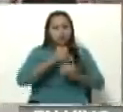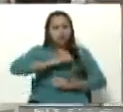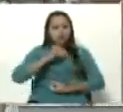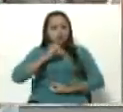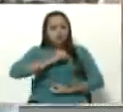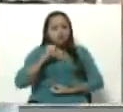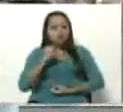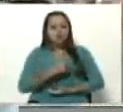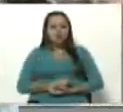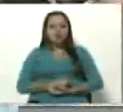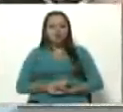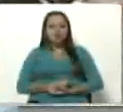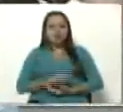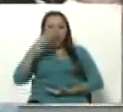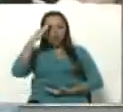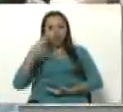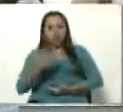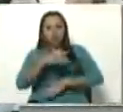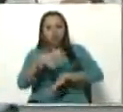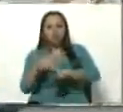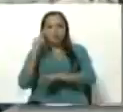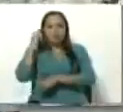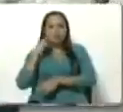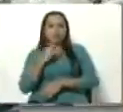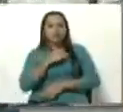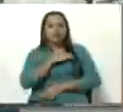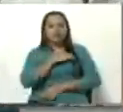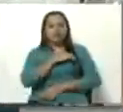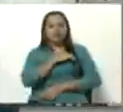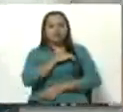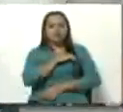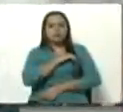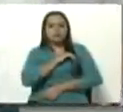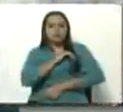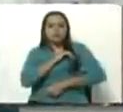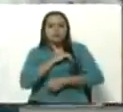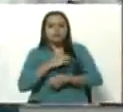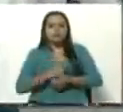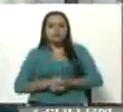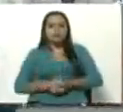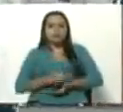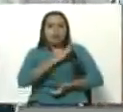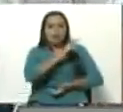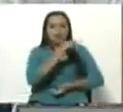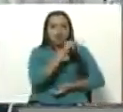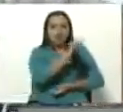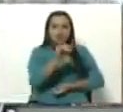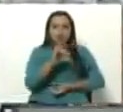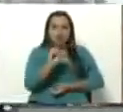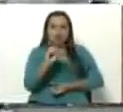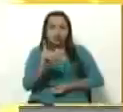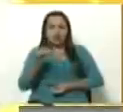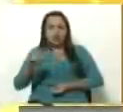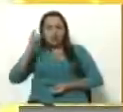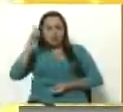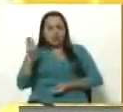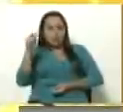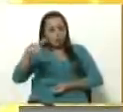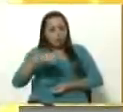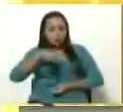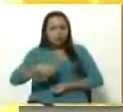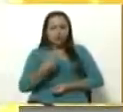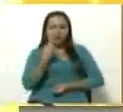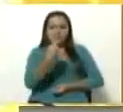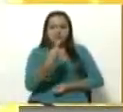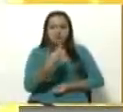con la Fuerza Armada Nacional Bolivariana, compañero jefe de la SODI. Guárico, hoy podemos decir que de